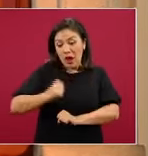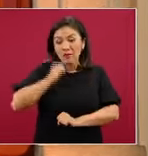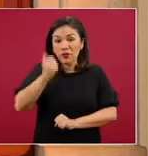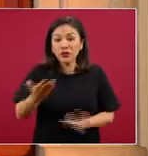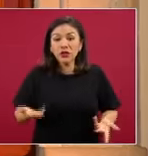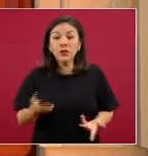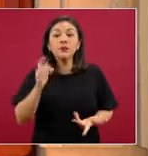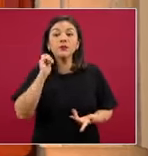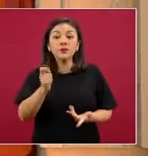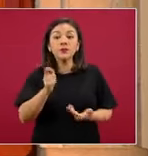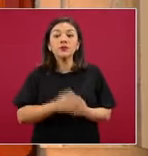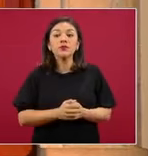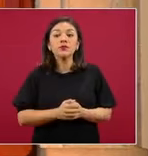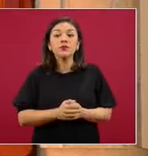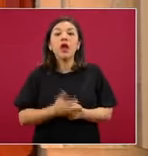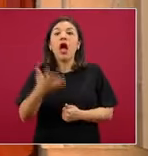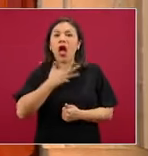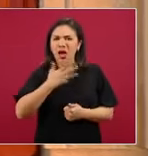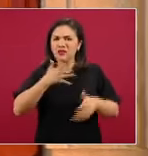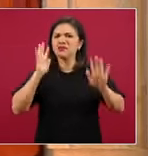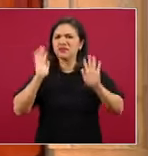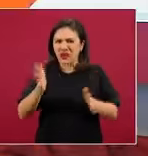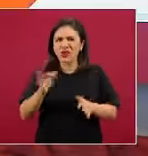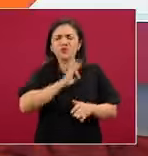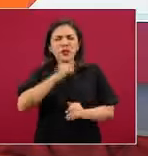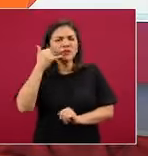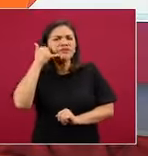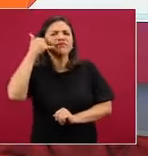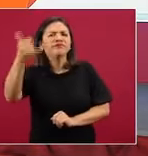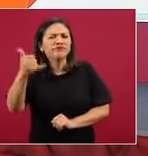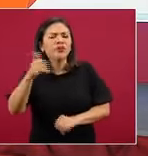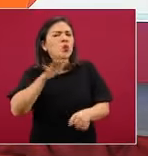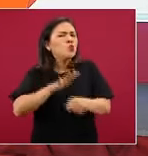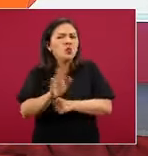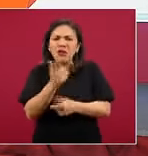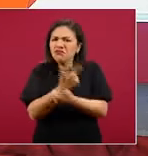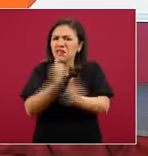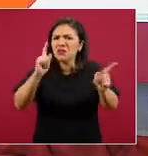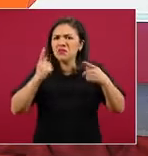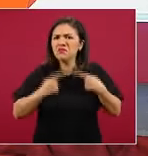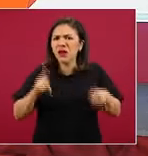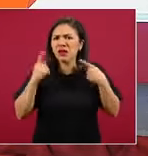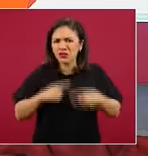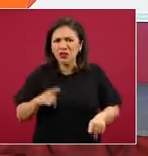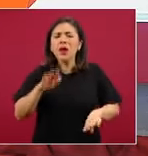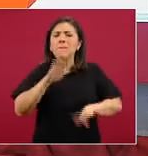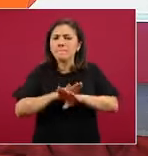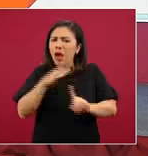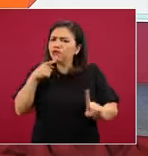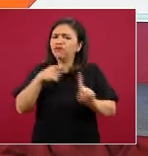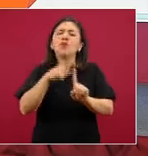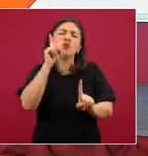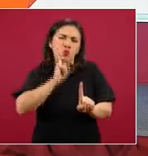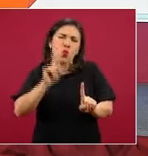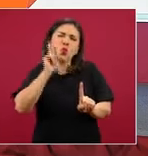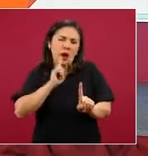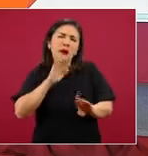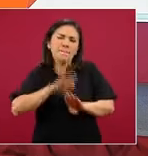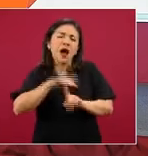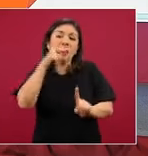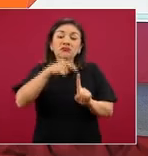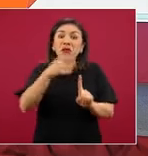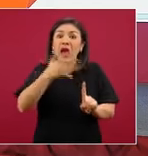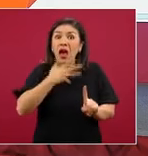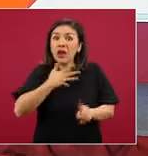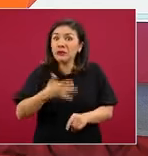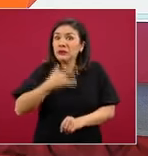en esto, también está activa la línea cualquier persona, en este caso más dirigido hacia las mujeres que presente,